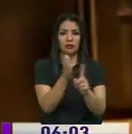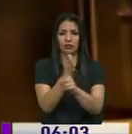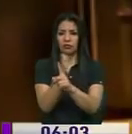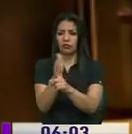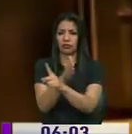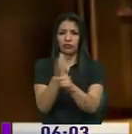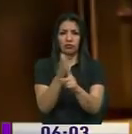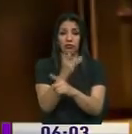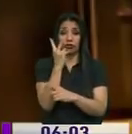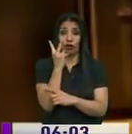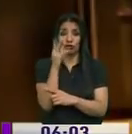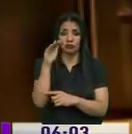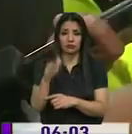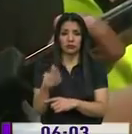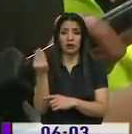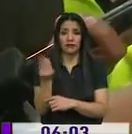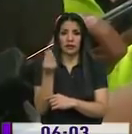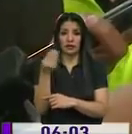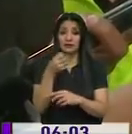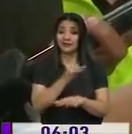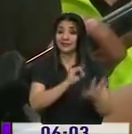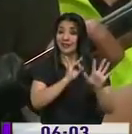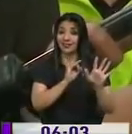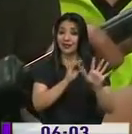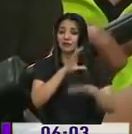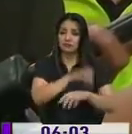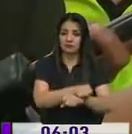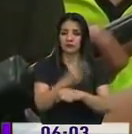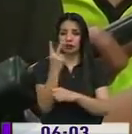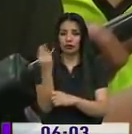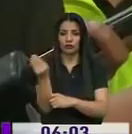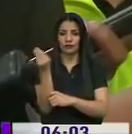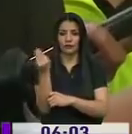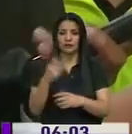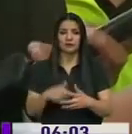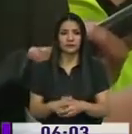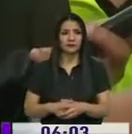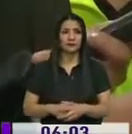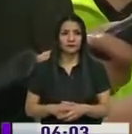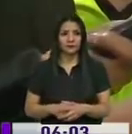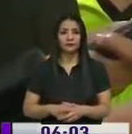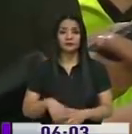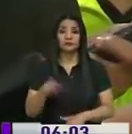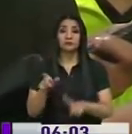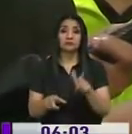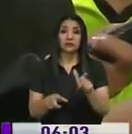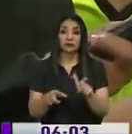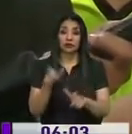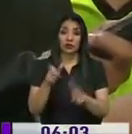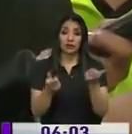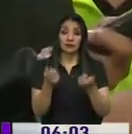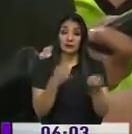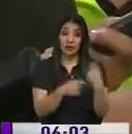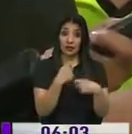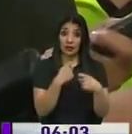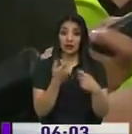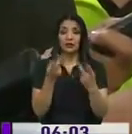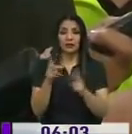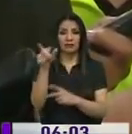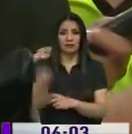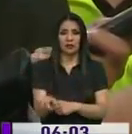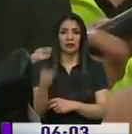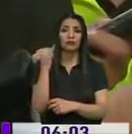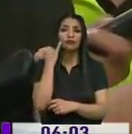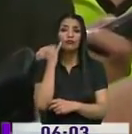dos son menores de edad extraña inmiscuidas directamente en el delito de del asesinato anteriormente